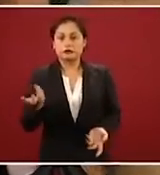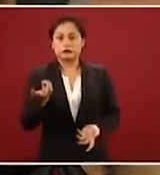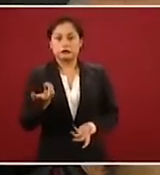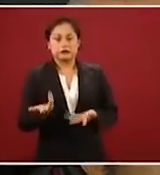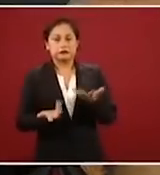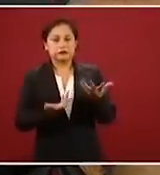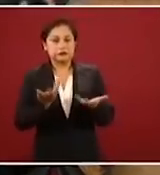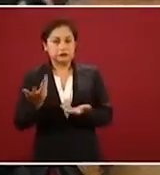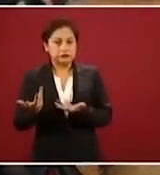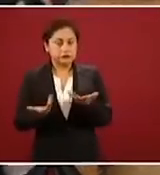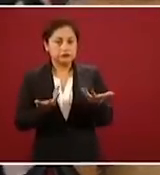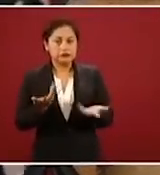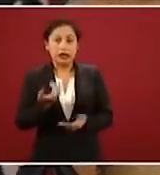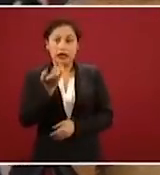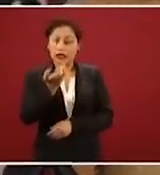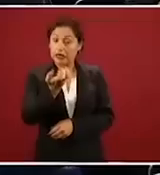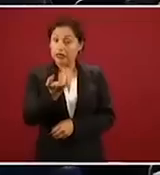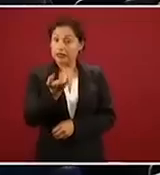contribuyó a